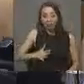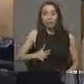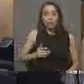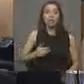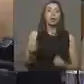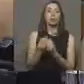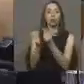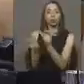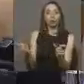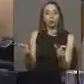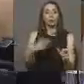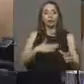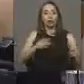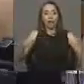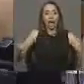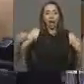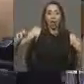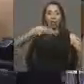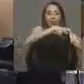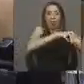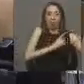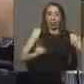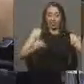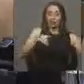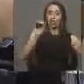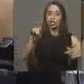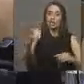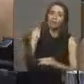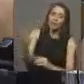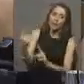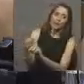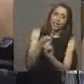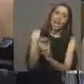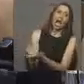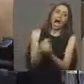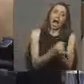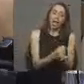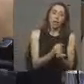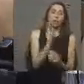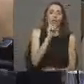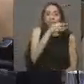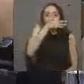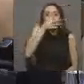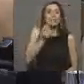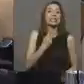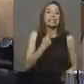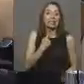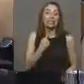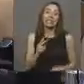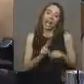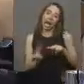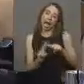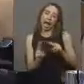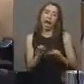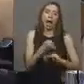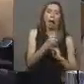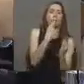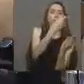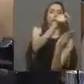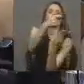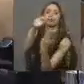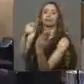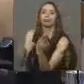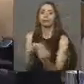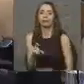a mucha gente en nuestro distrito que colabore de manera desinteresada para que construyamos un censo que contribuye efectivamente para mejorar